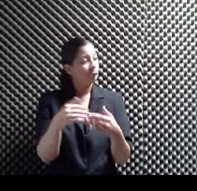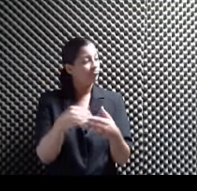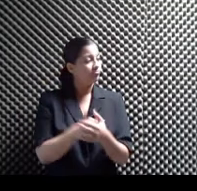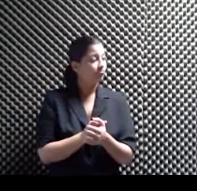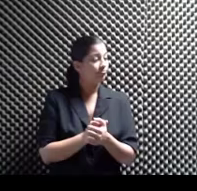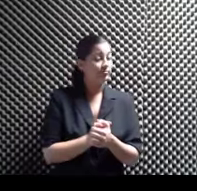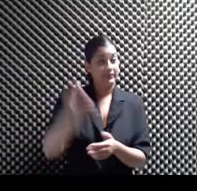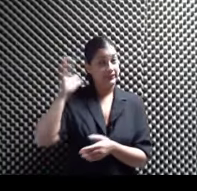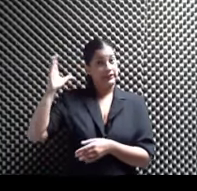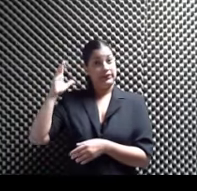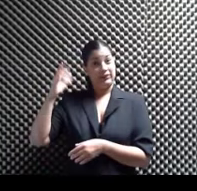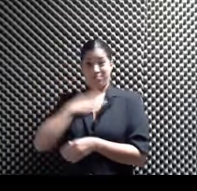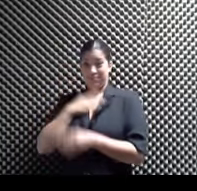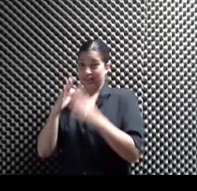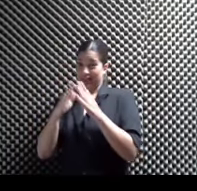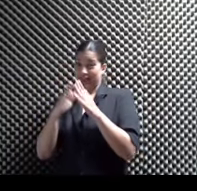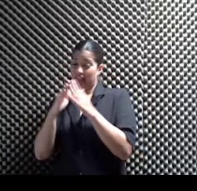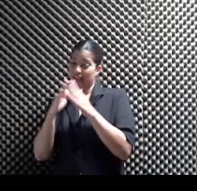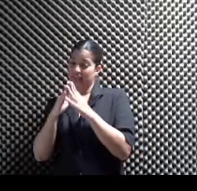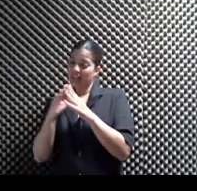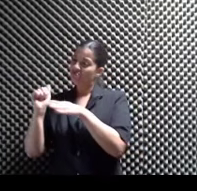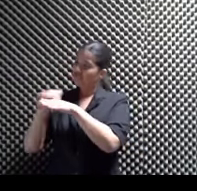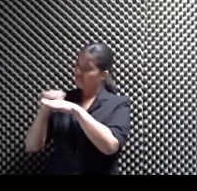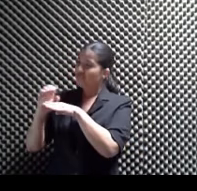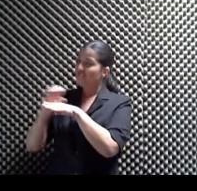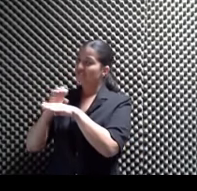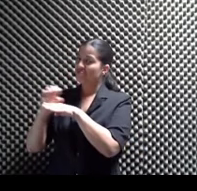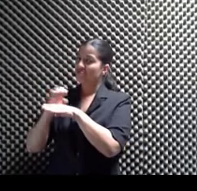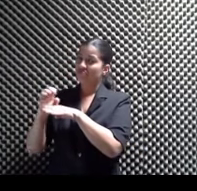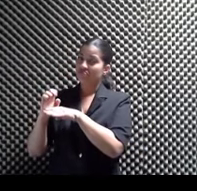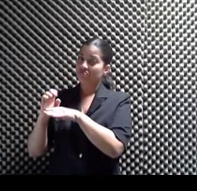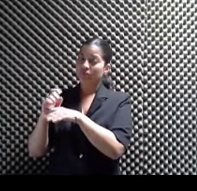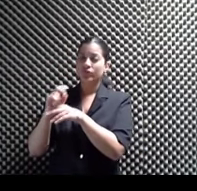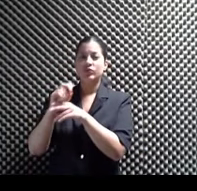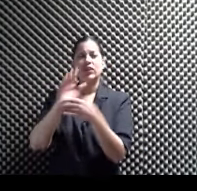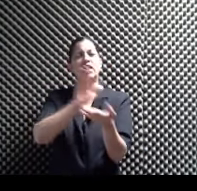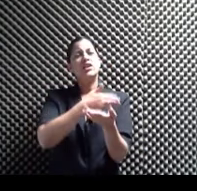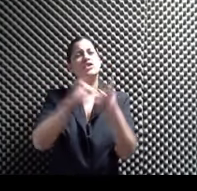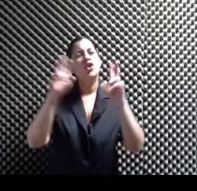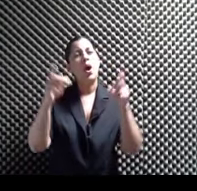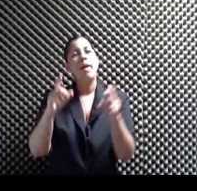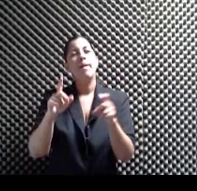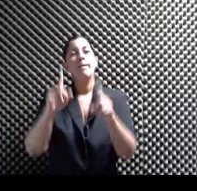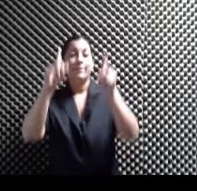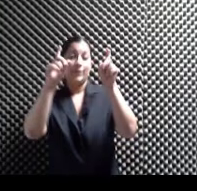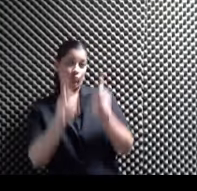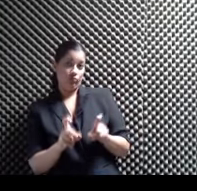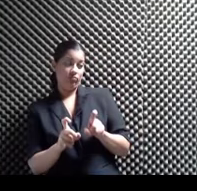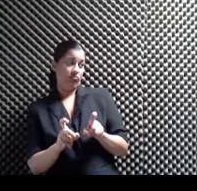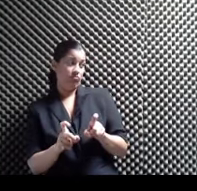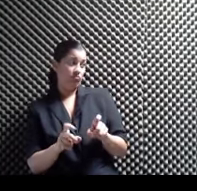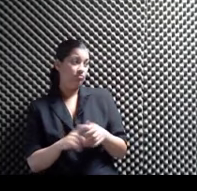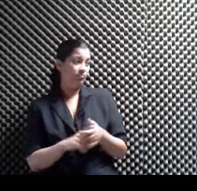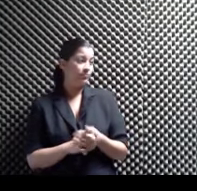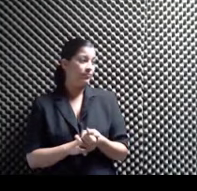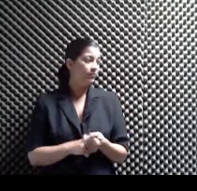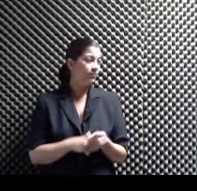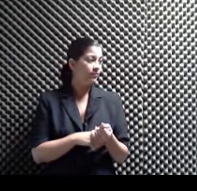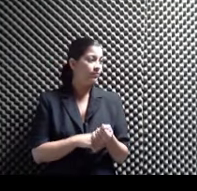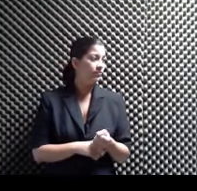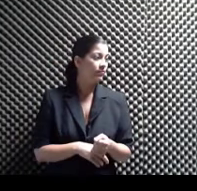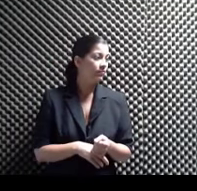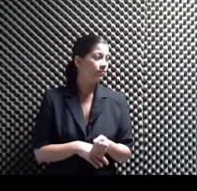En casa Un tema que se llama Las preguntas Ajá Que yo creo que Se están escuchando ahora No Este es Vals para Gaby Todavía Ah todavía Ah pero es la